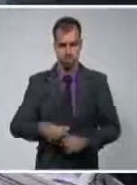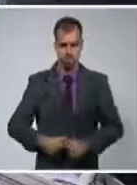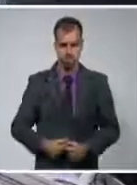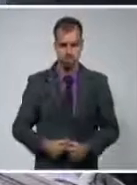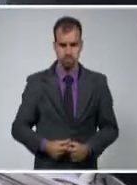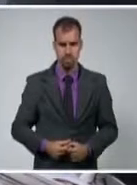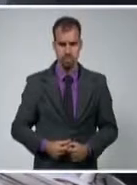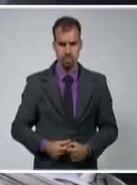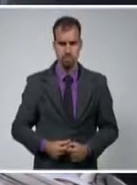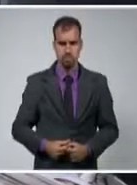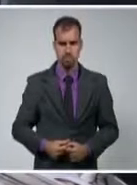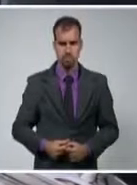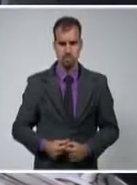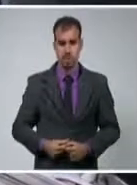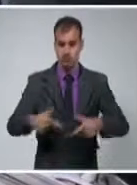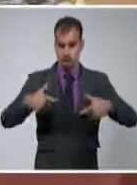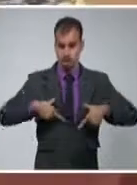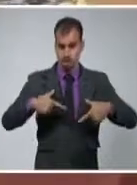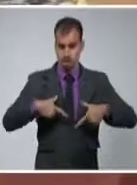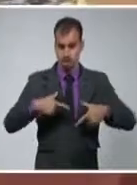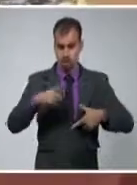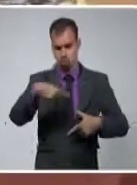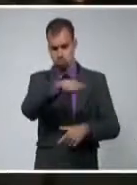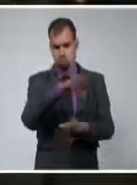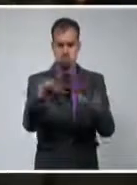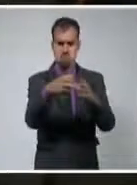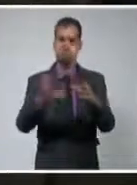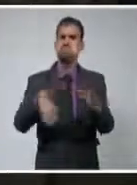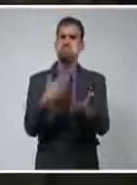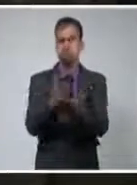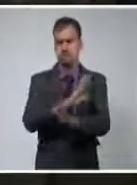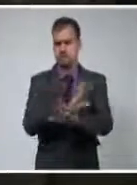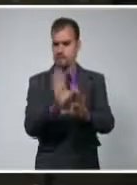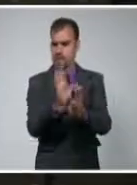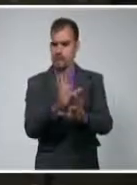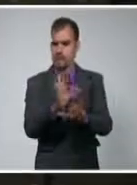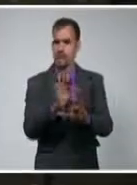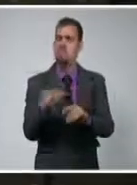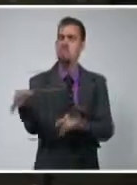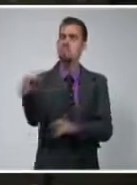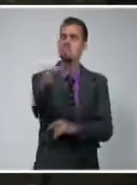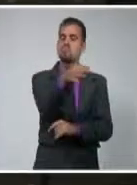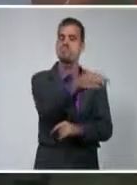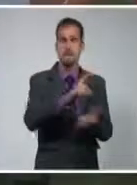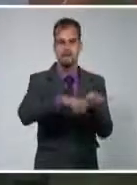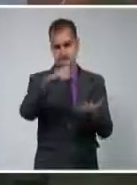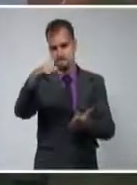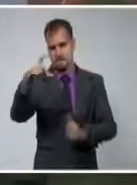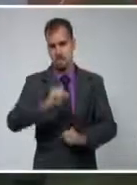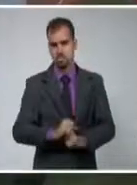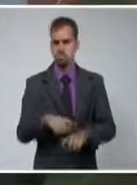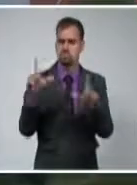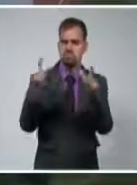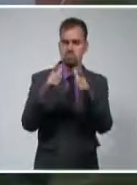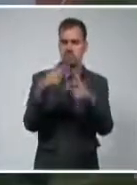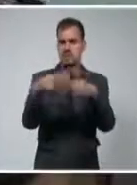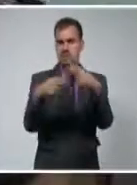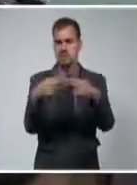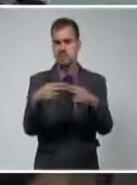Los precandidatos a delegados al Congreso habían sido propuestos en las organizaciones de base del partido en reuniones efectuadas a finales